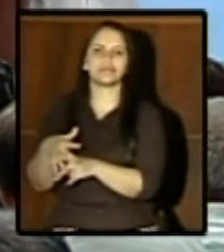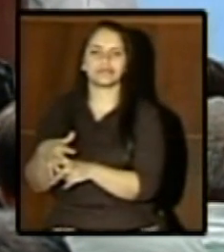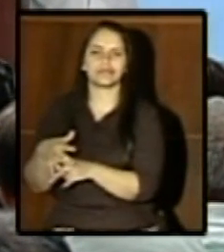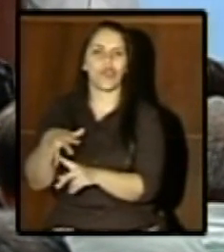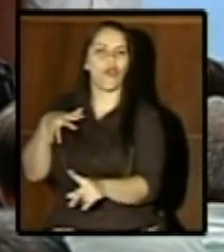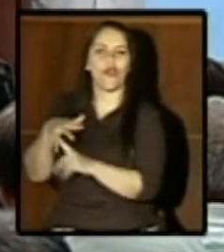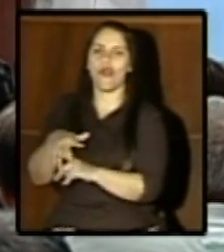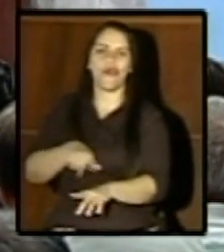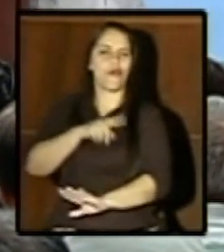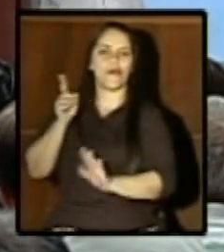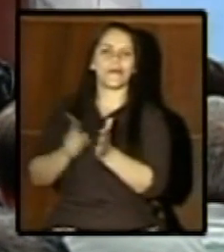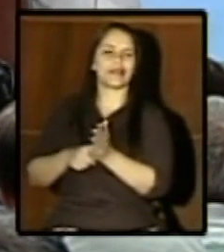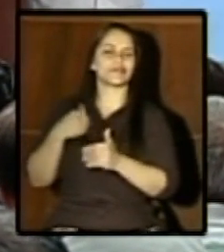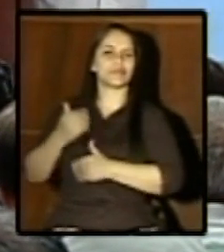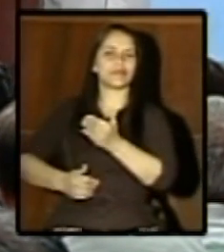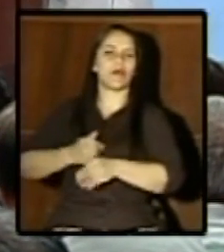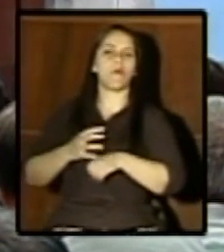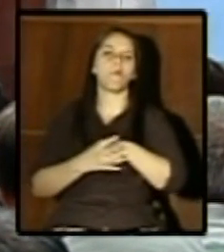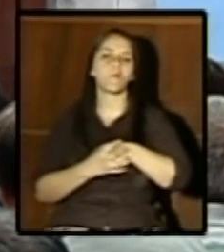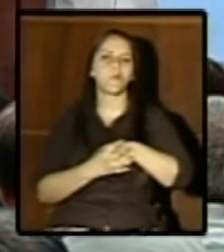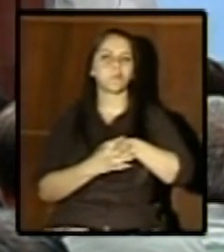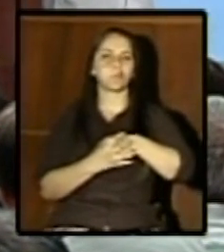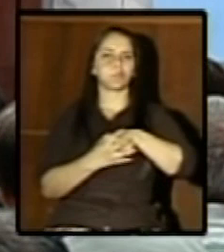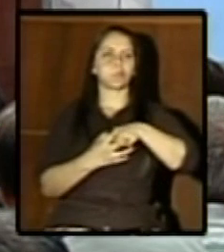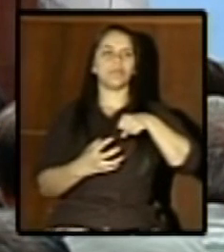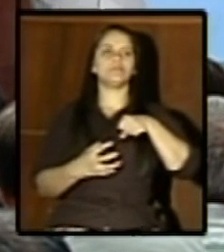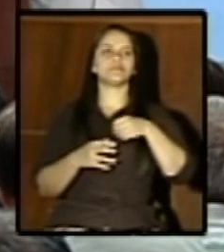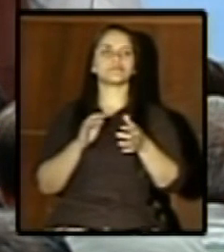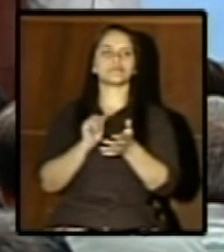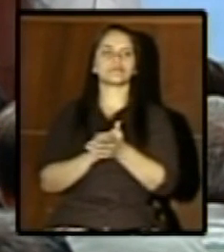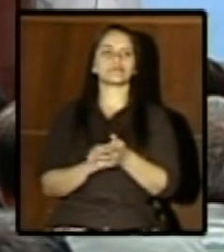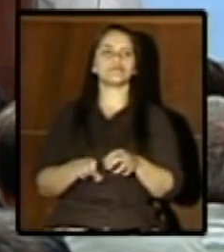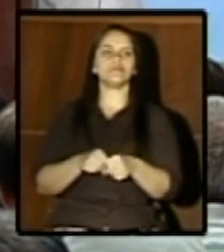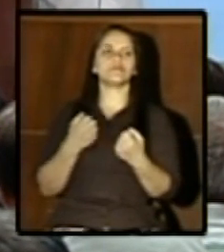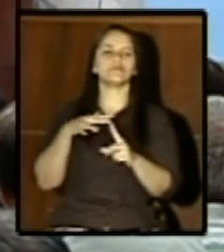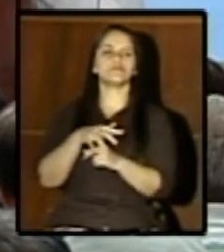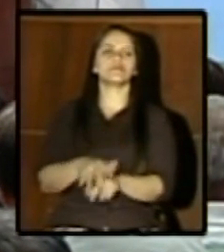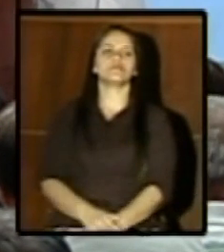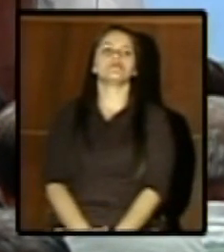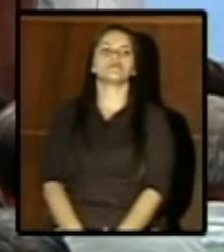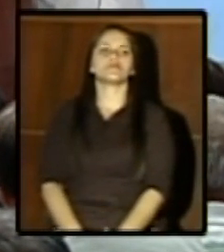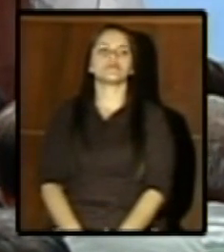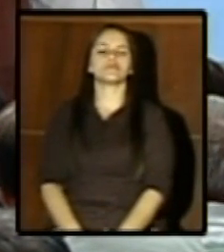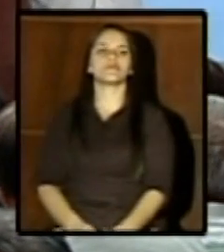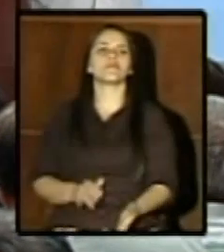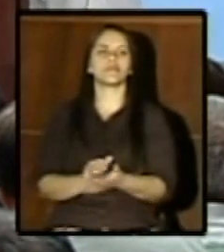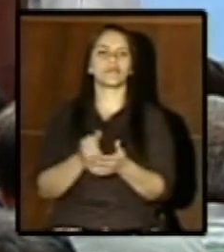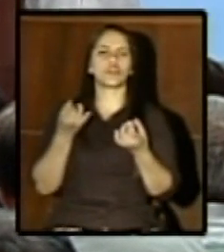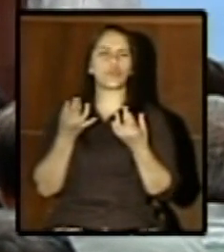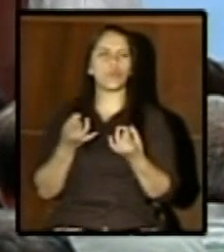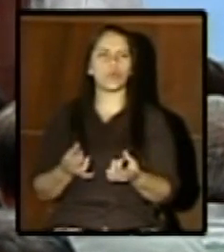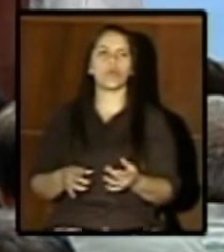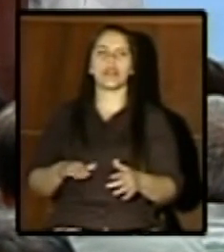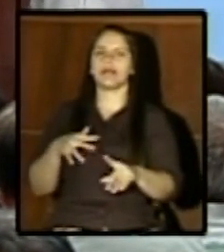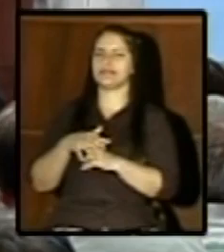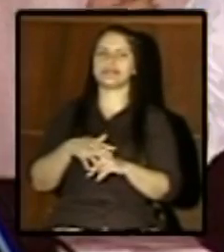synovia, que fue esa capita que vimos ahora, como un extraño y ¡prum!, se le va con todo, la ataca, genera un proceso inflamatorio en la